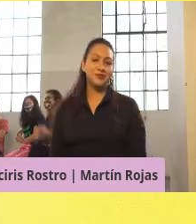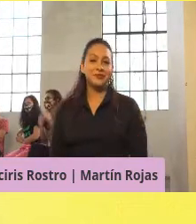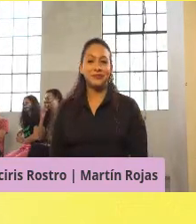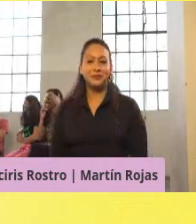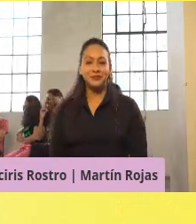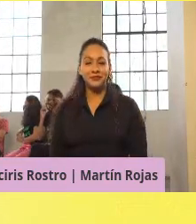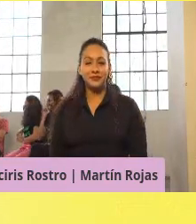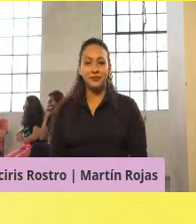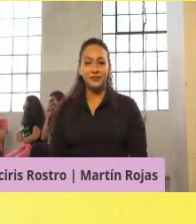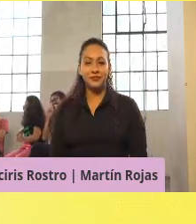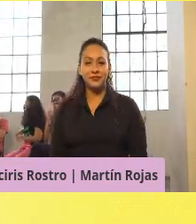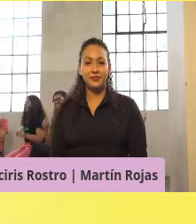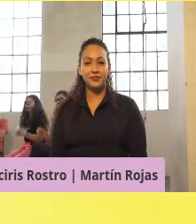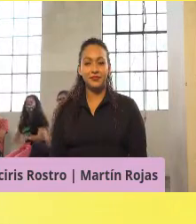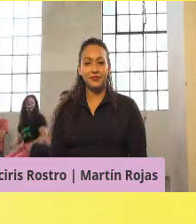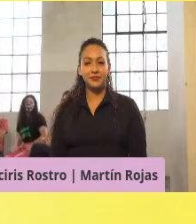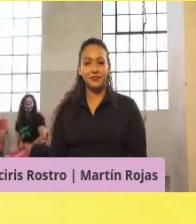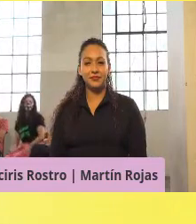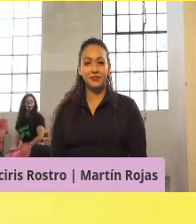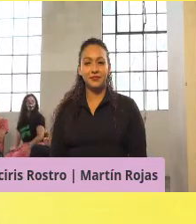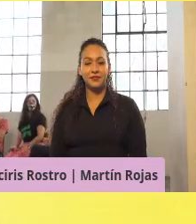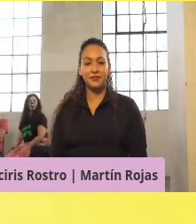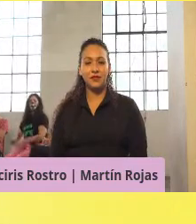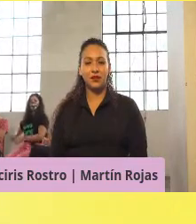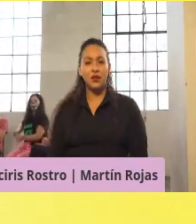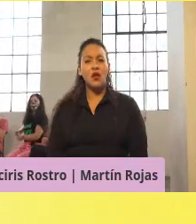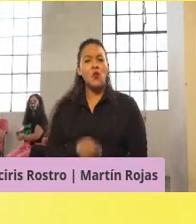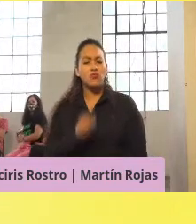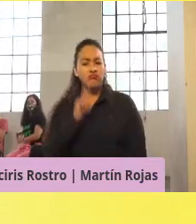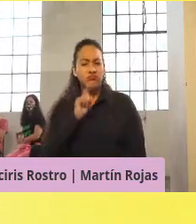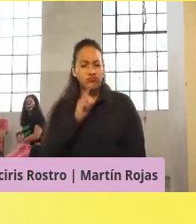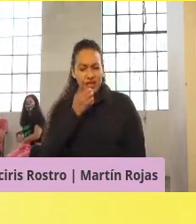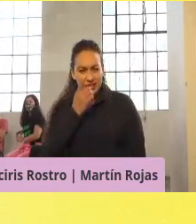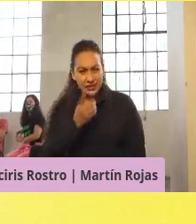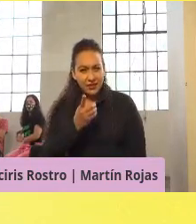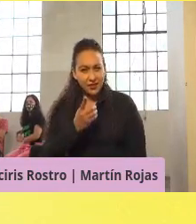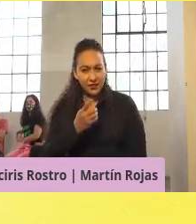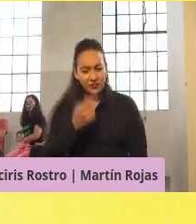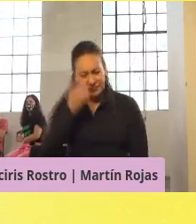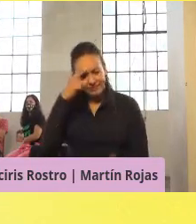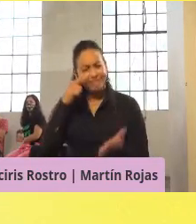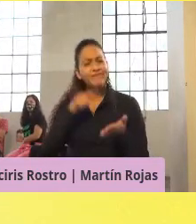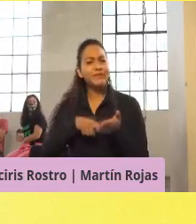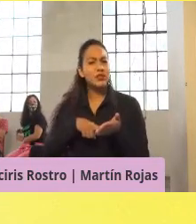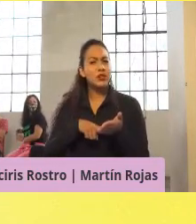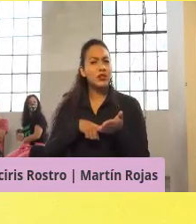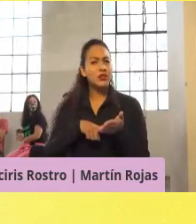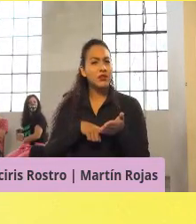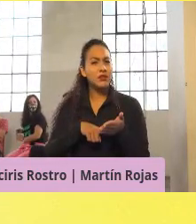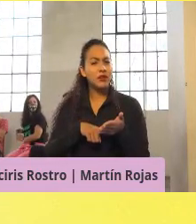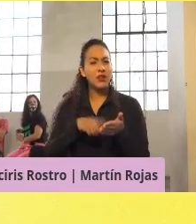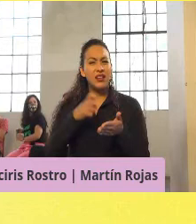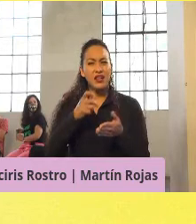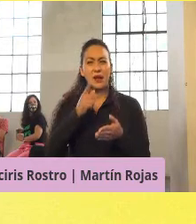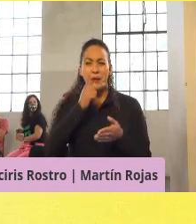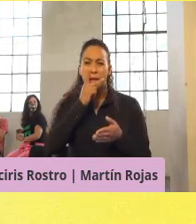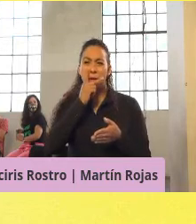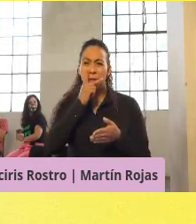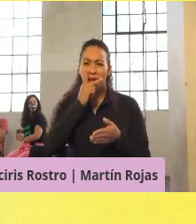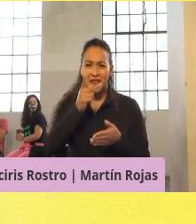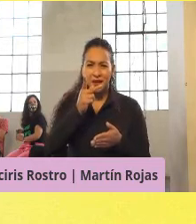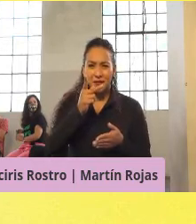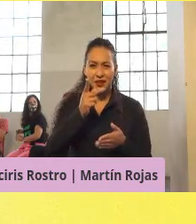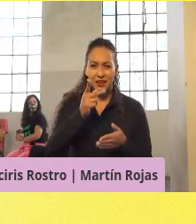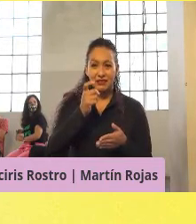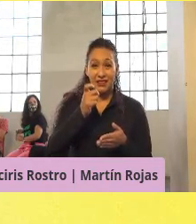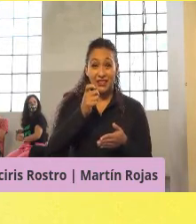Perdón que ahí otra vez. Es que yo creo que también corresponde esta palabrota en función de tu propia